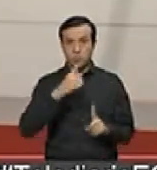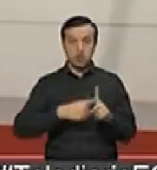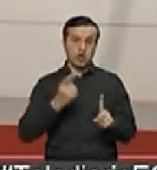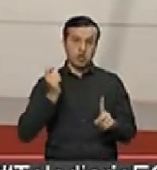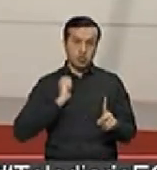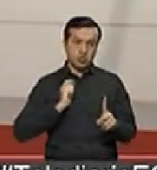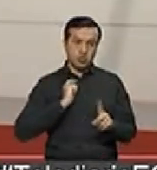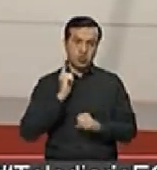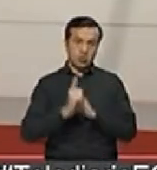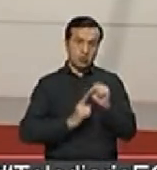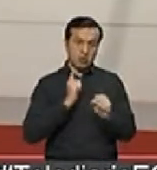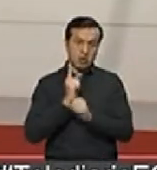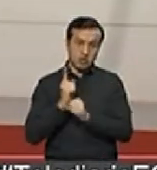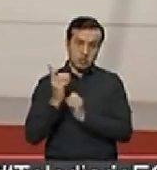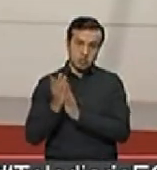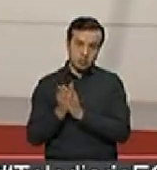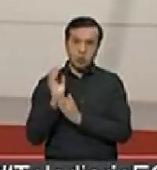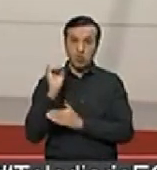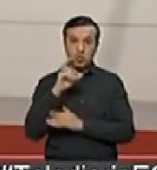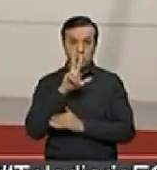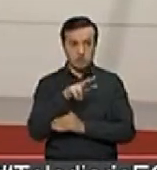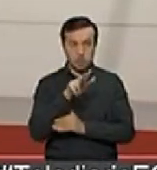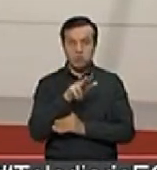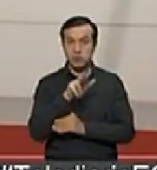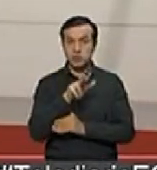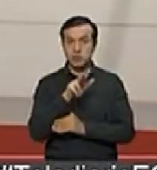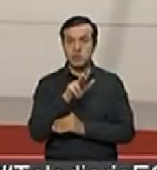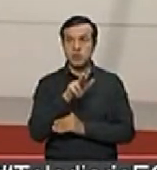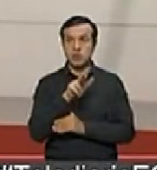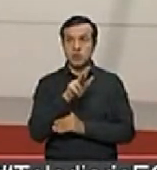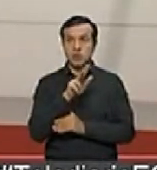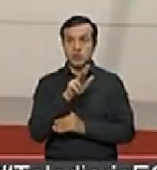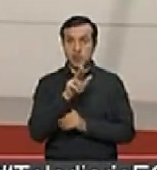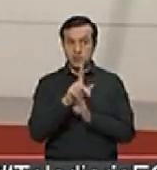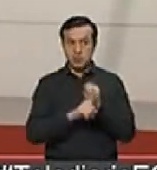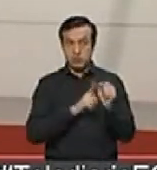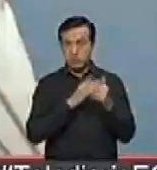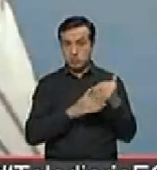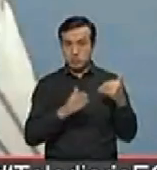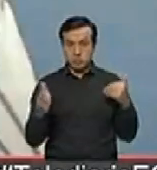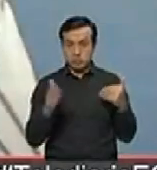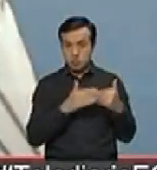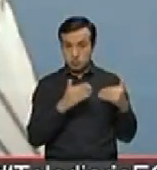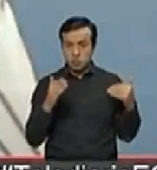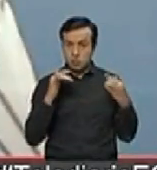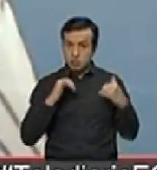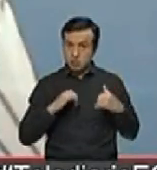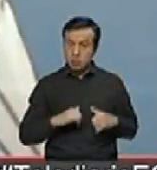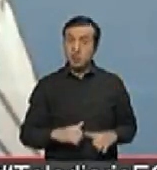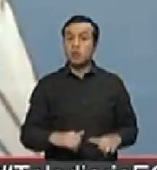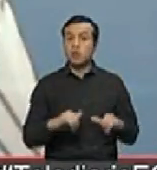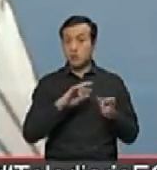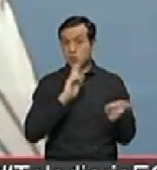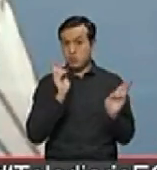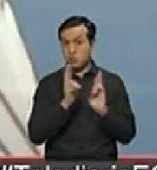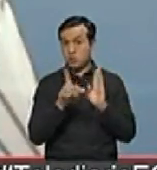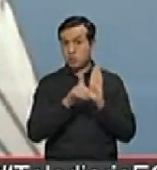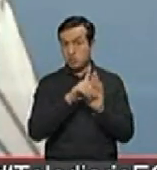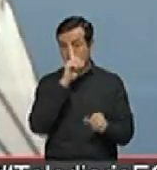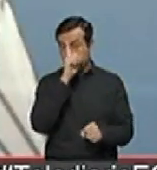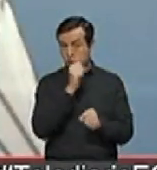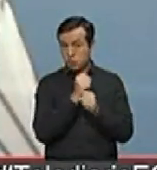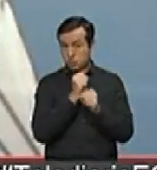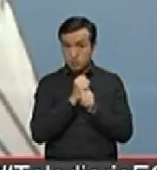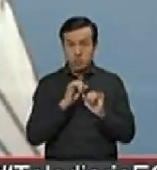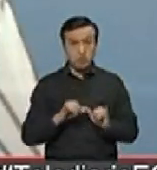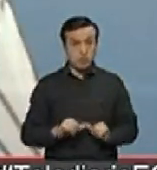por cada año de servicio, o de 3 meses en caso de que no pasen los 3 años de antigüedad. Pero se mantiene en las reformas laborales esta